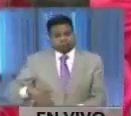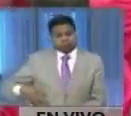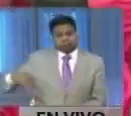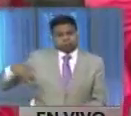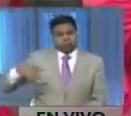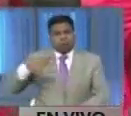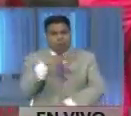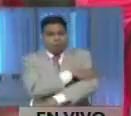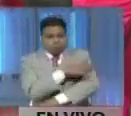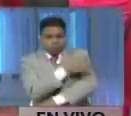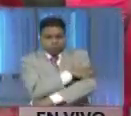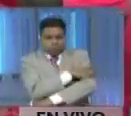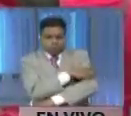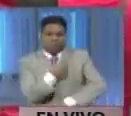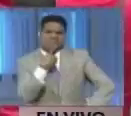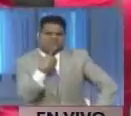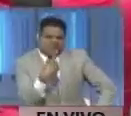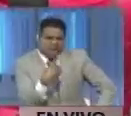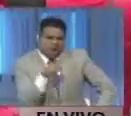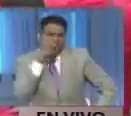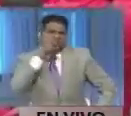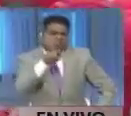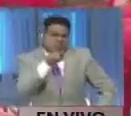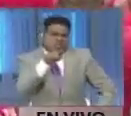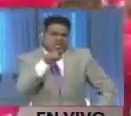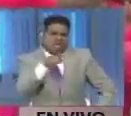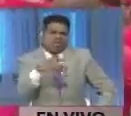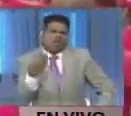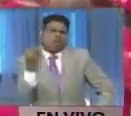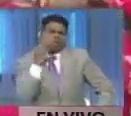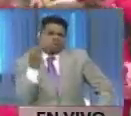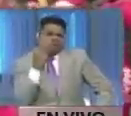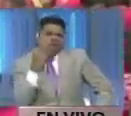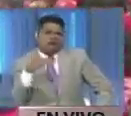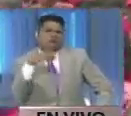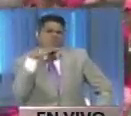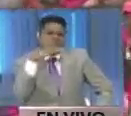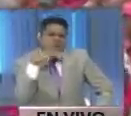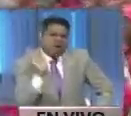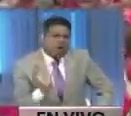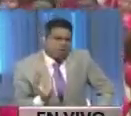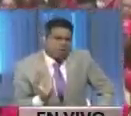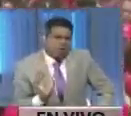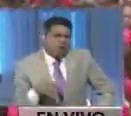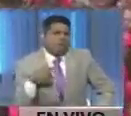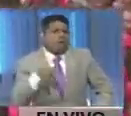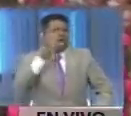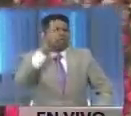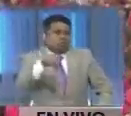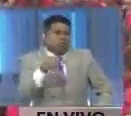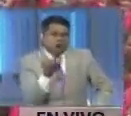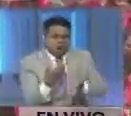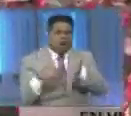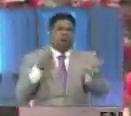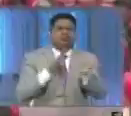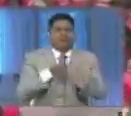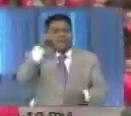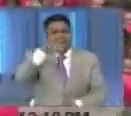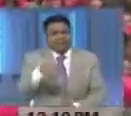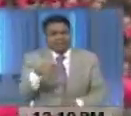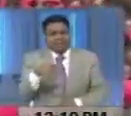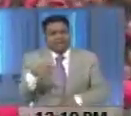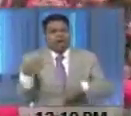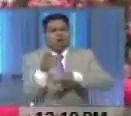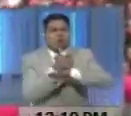burguesía, chillen, pataleen, lloren lo que quieran, pero más nunca van a volver a gobernar.